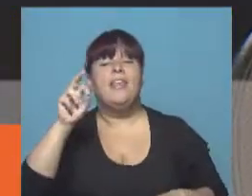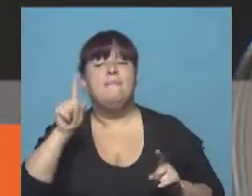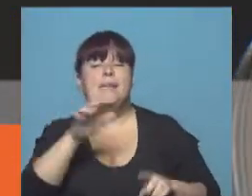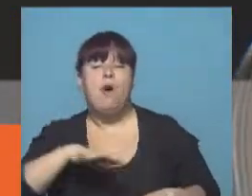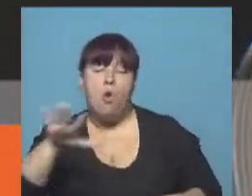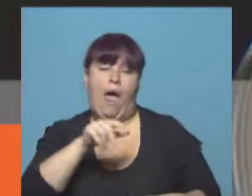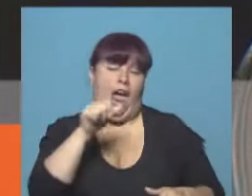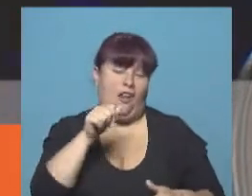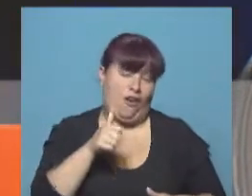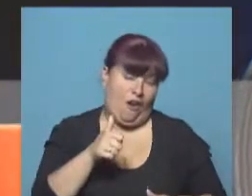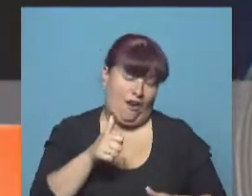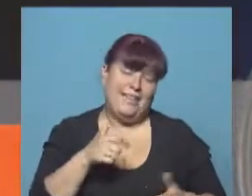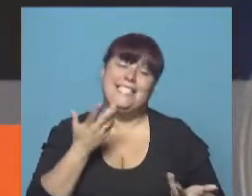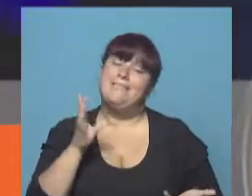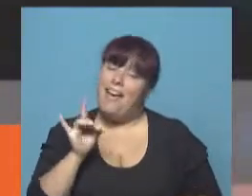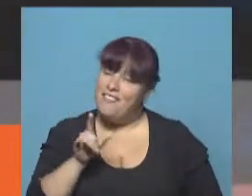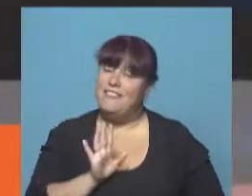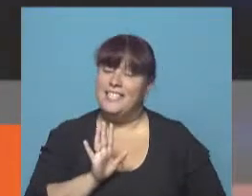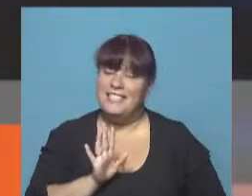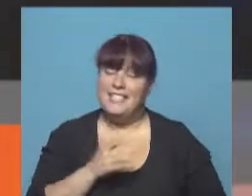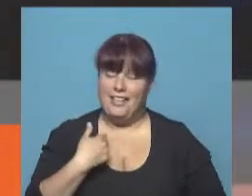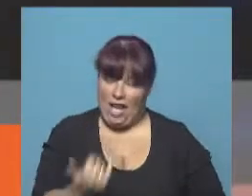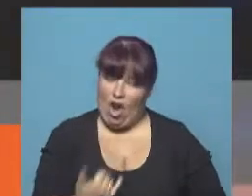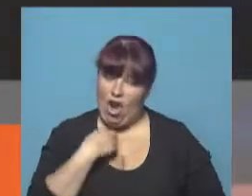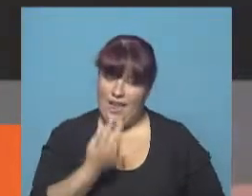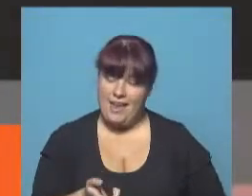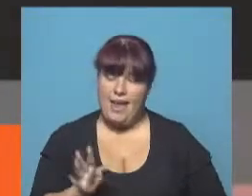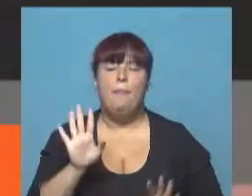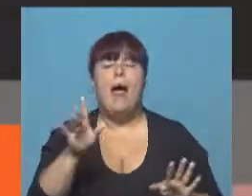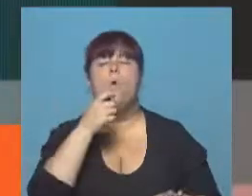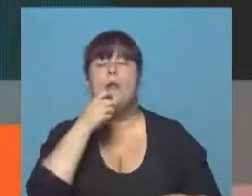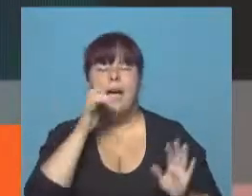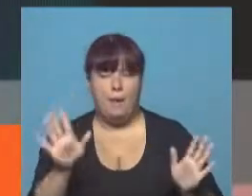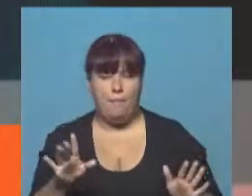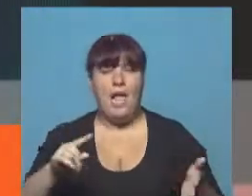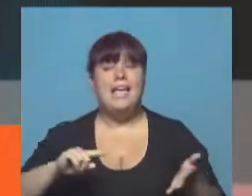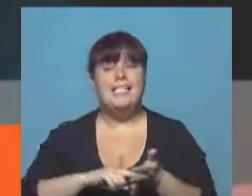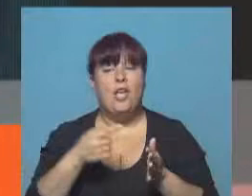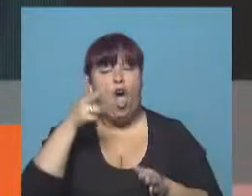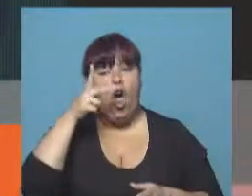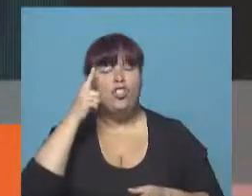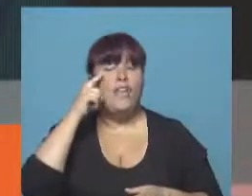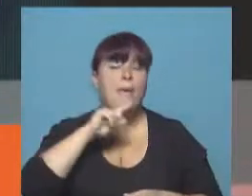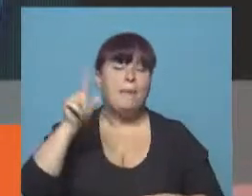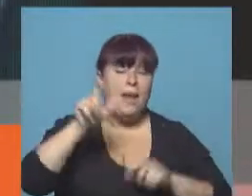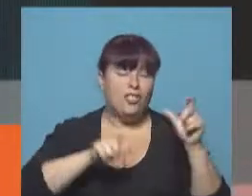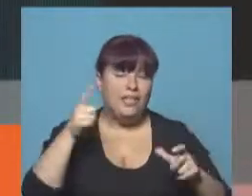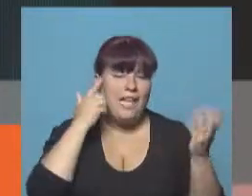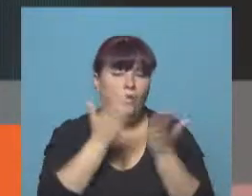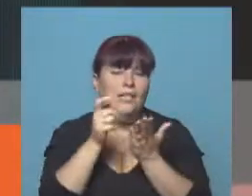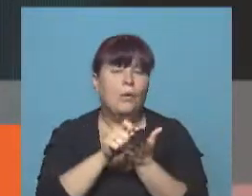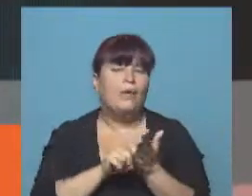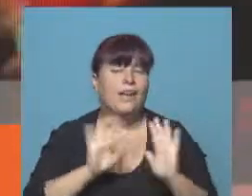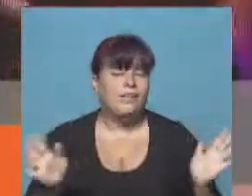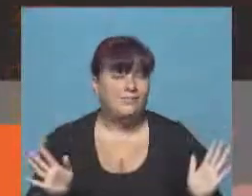lugar y con alcohol, y se me complica ahí. Está bien, como pero mamá. Para que te des una idea, en las ciudades de 8 o 10.000 habitantes, está estudiado